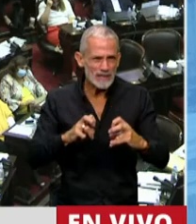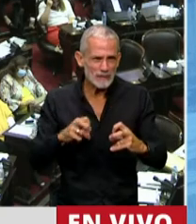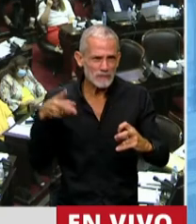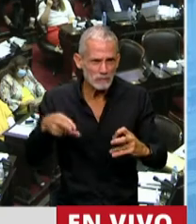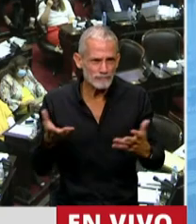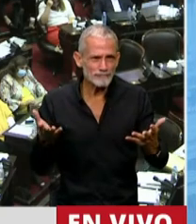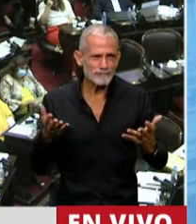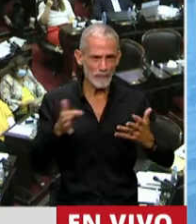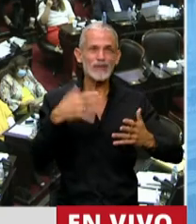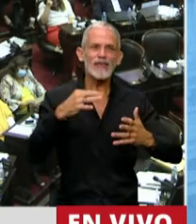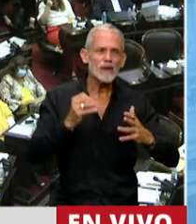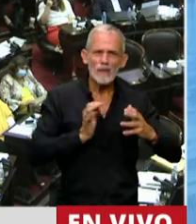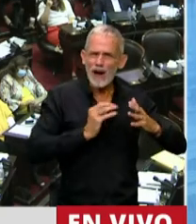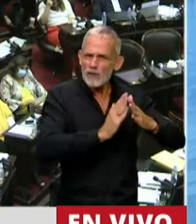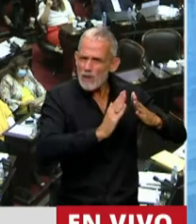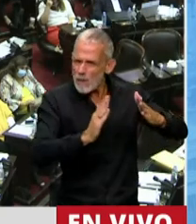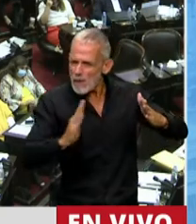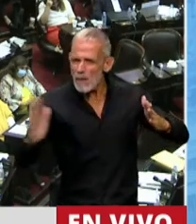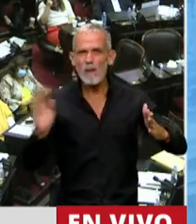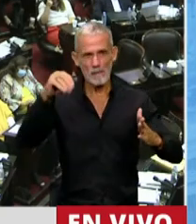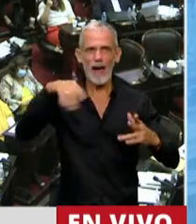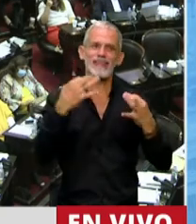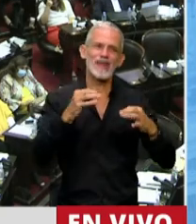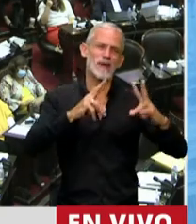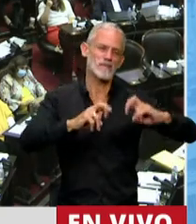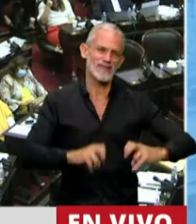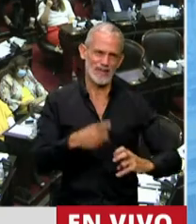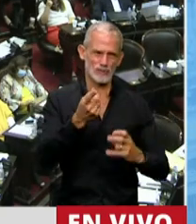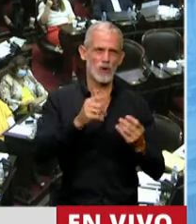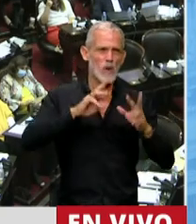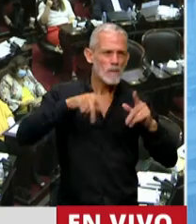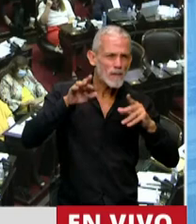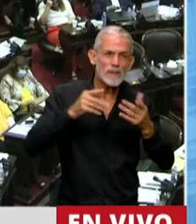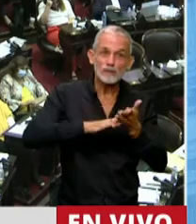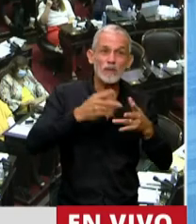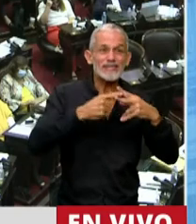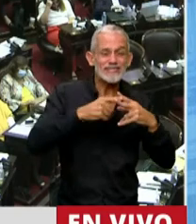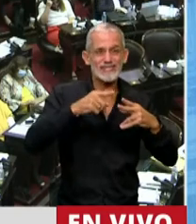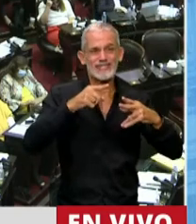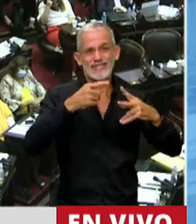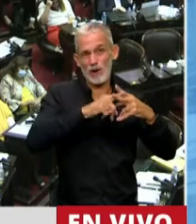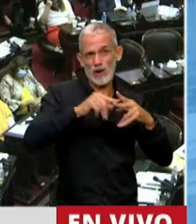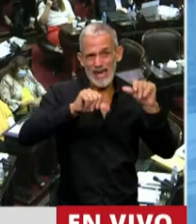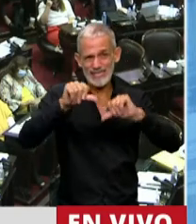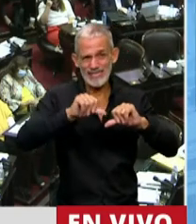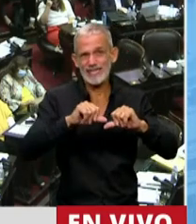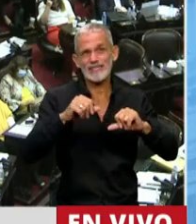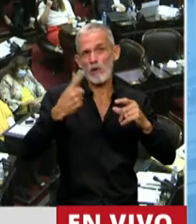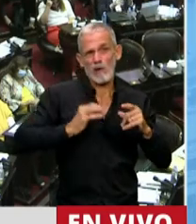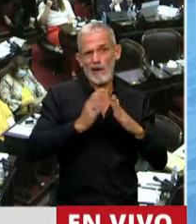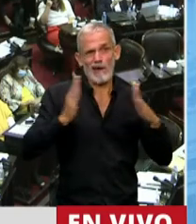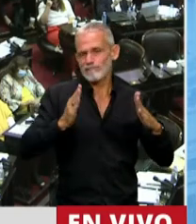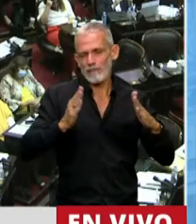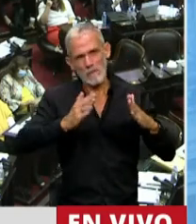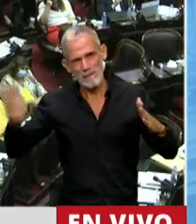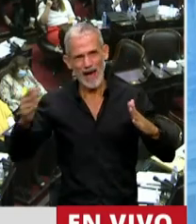esa plurianualidad que tienen que tener las políticas de ciencia y tecnología. Ahora bien,